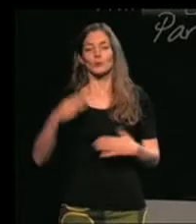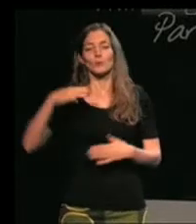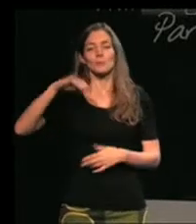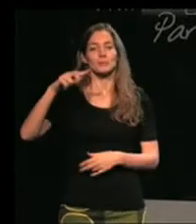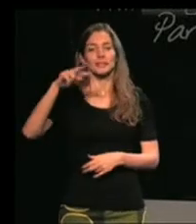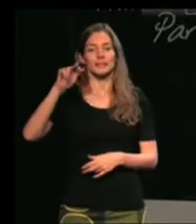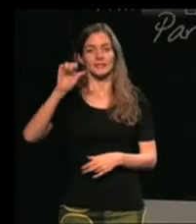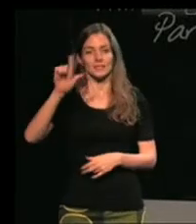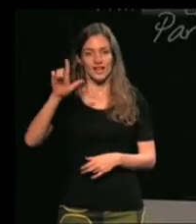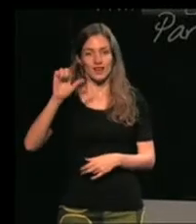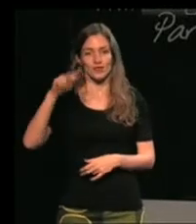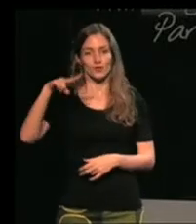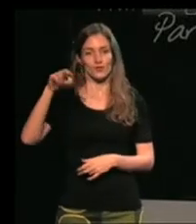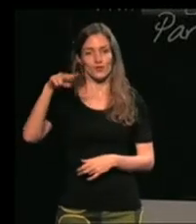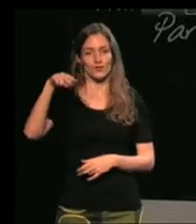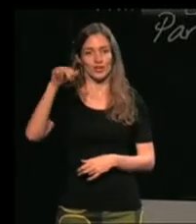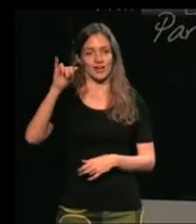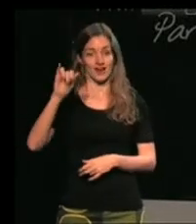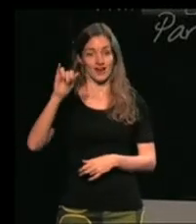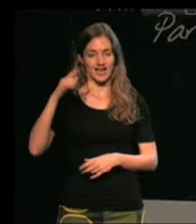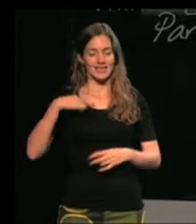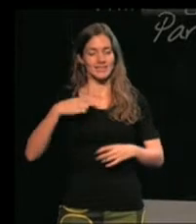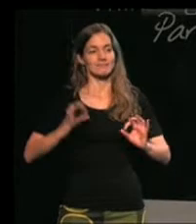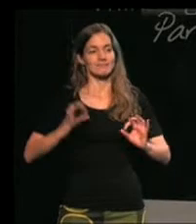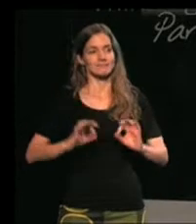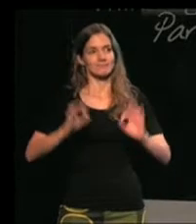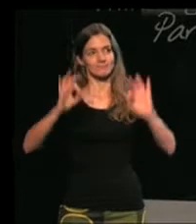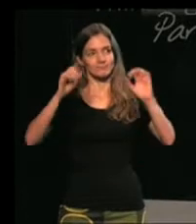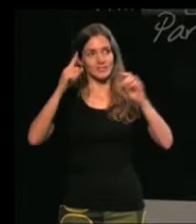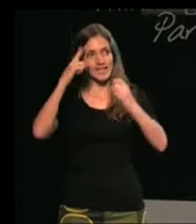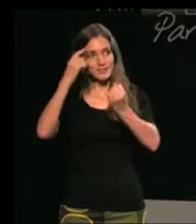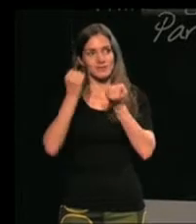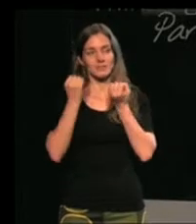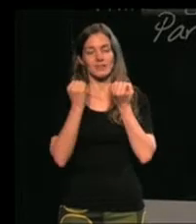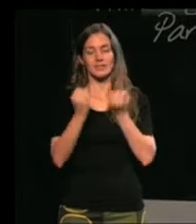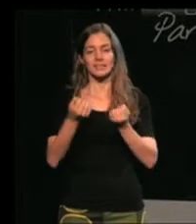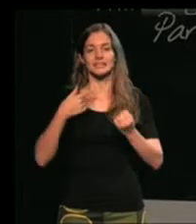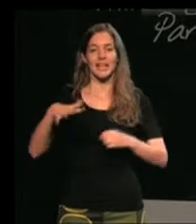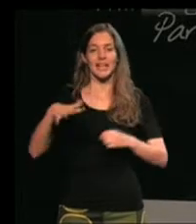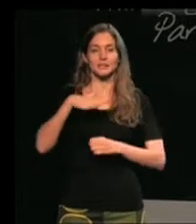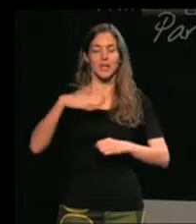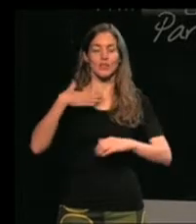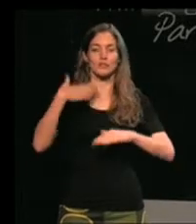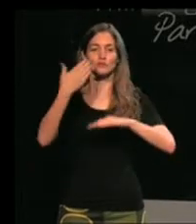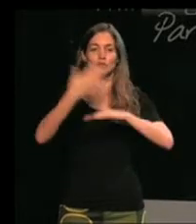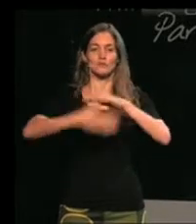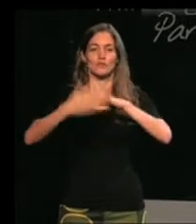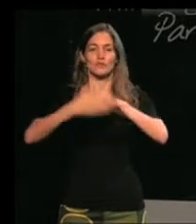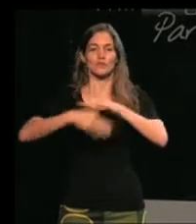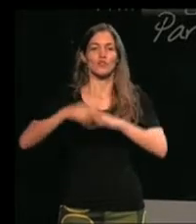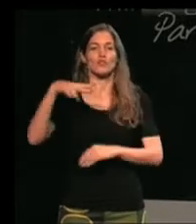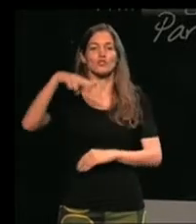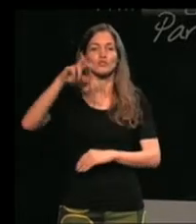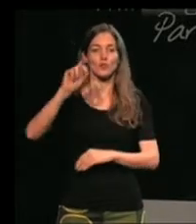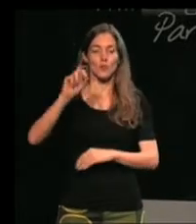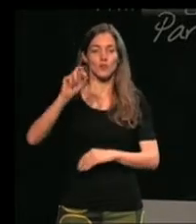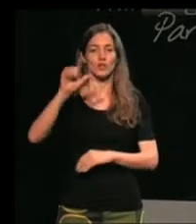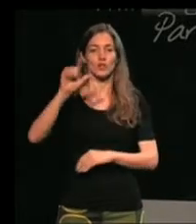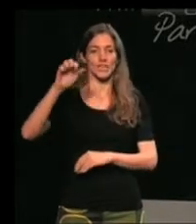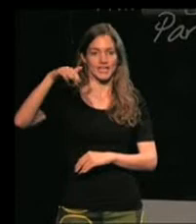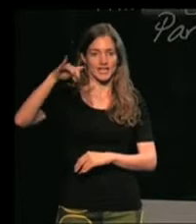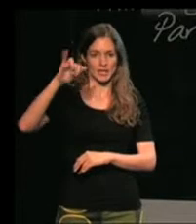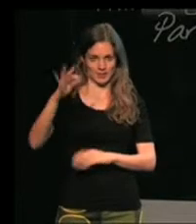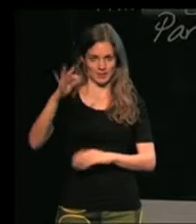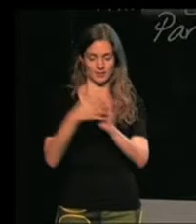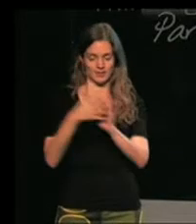es especialista en espacios no limit, un mundo por cambiar. Es, sobre todo, un apasionado de la aventura,